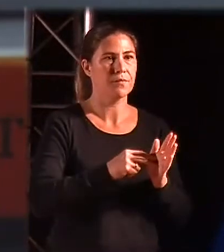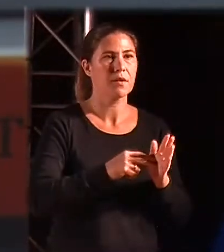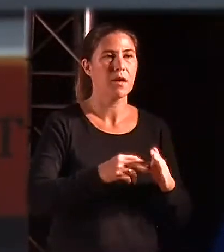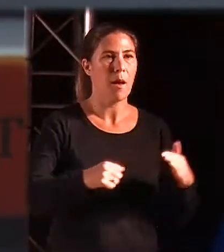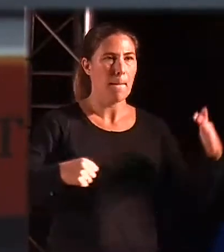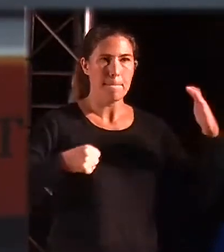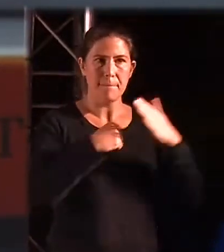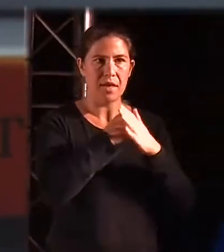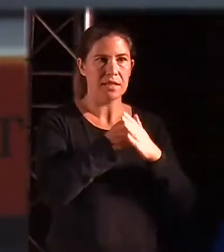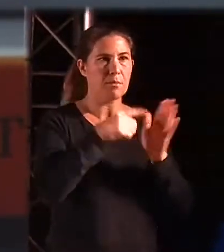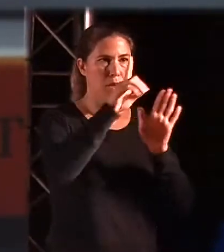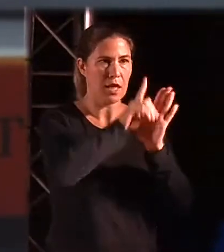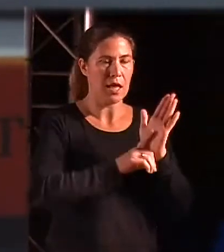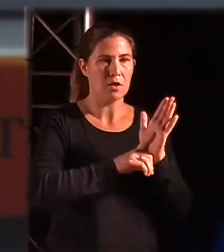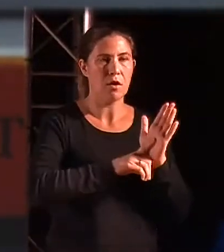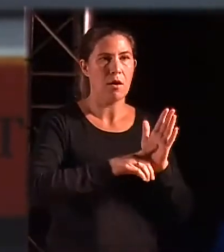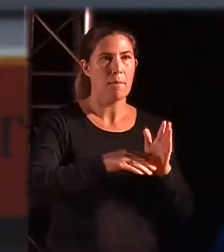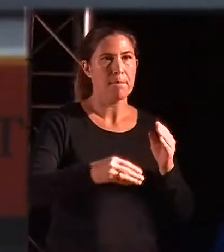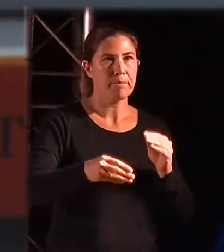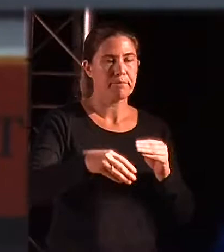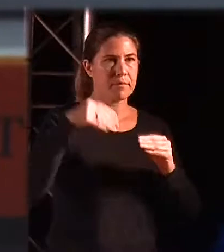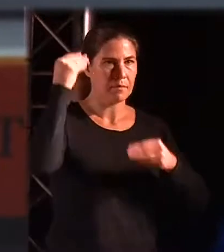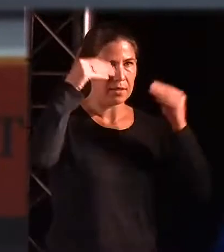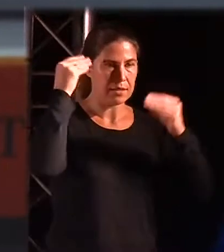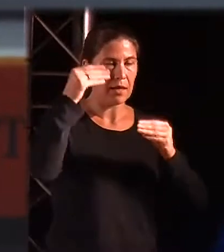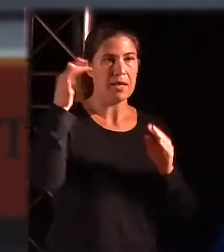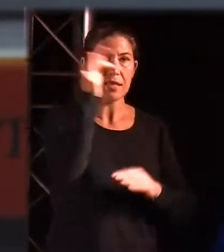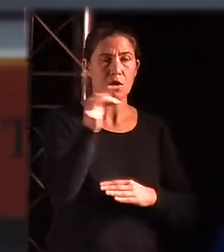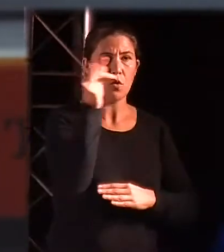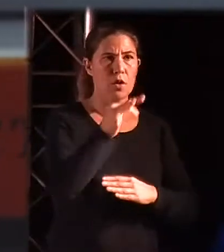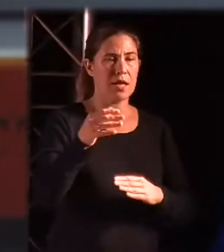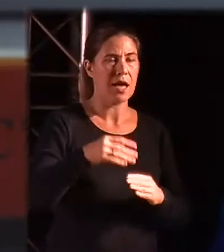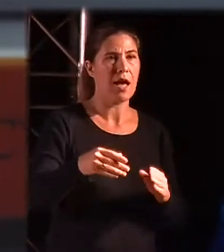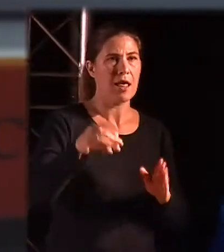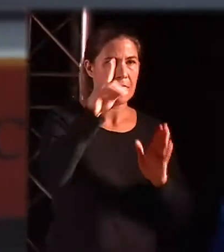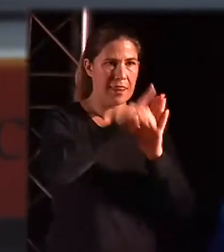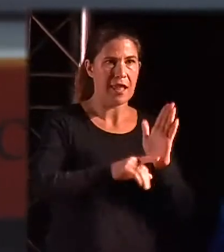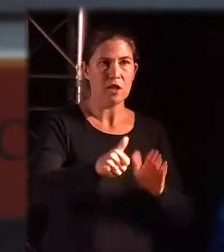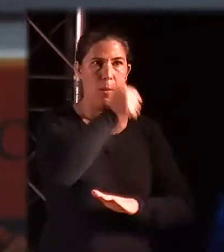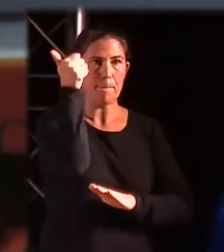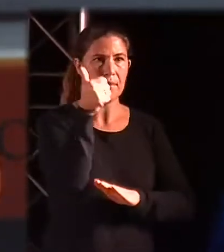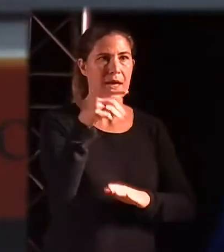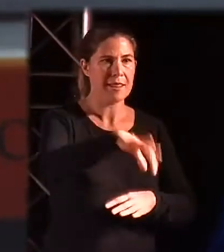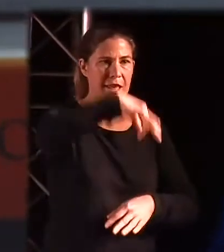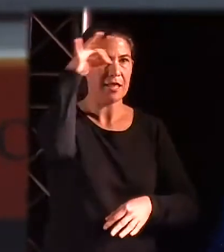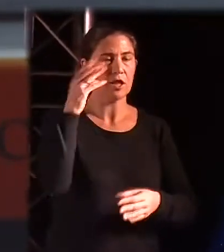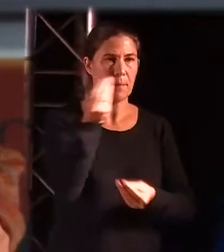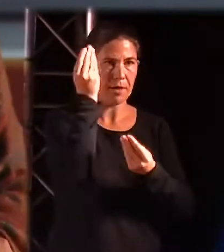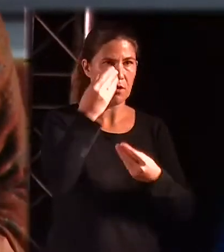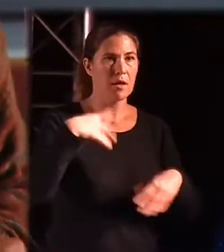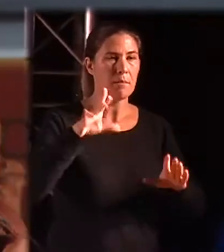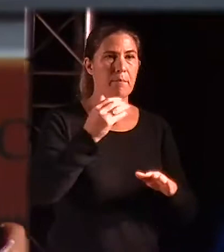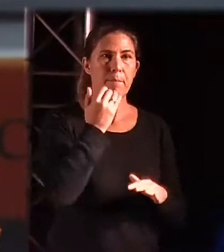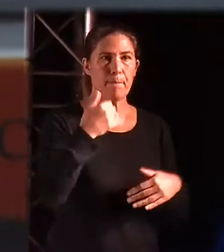datos. En teoría, cuanto más datos tengamos, mejor será para tomar decisiones. Pero si hay demasiados datos al